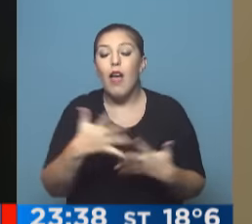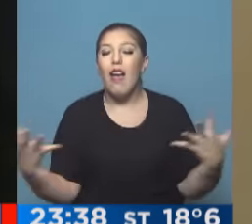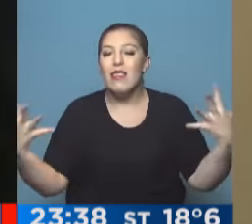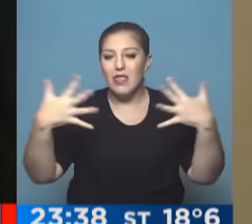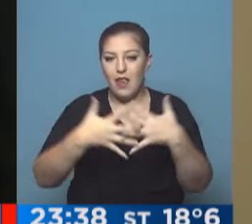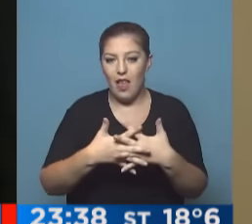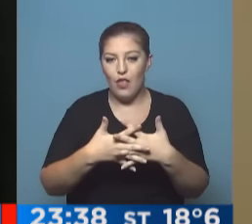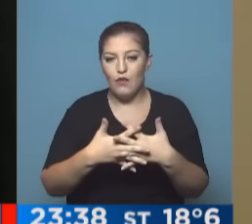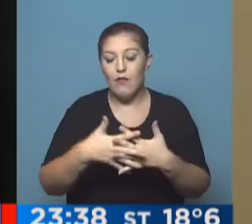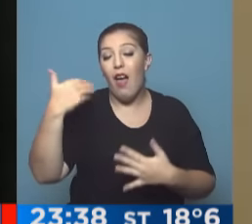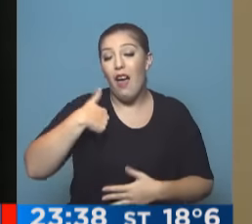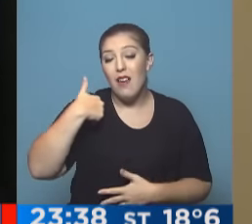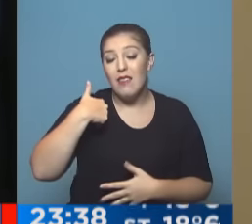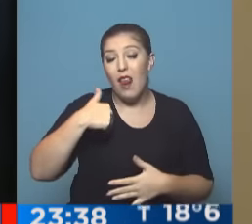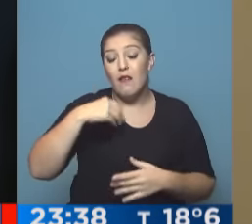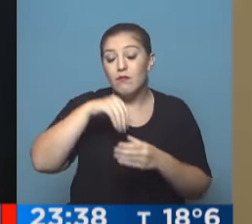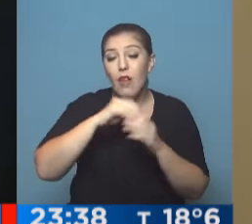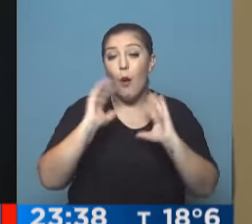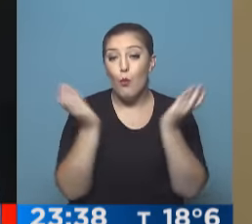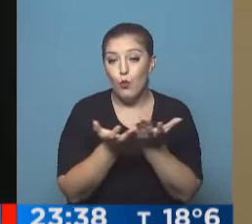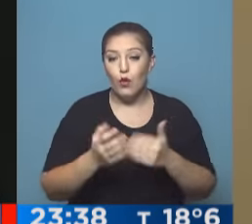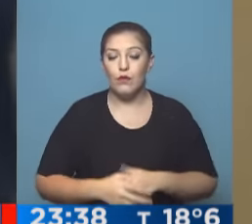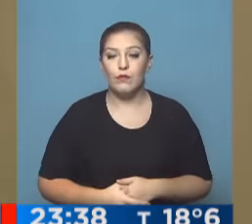está Argentina en el mundo